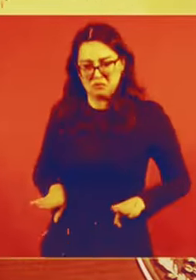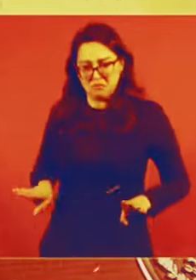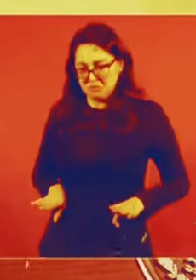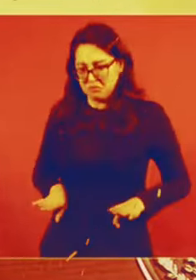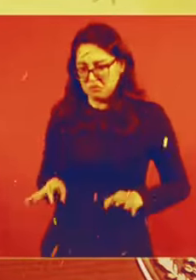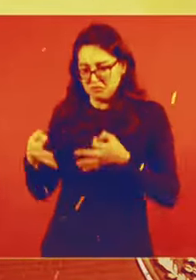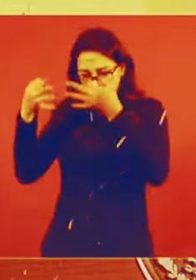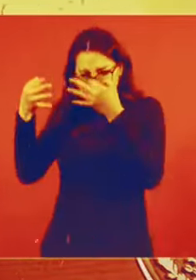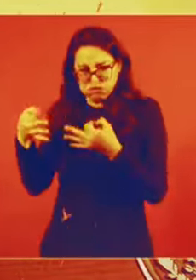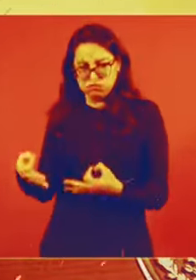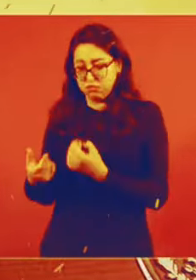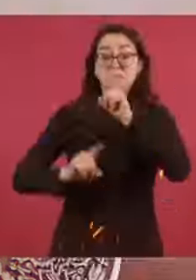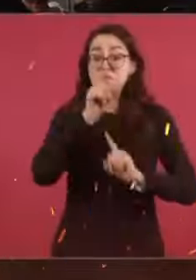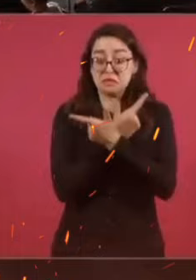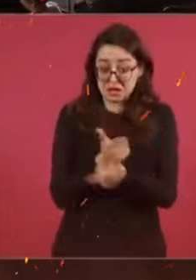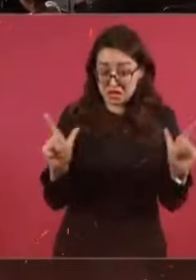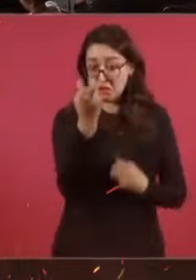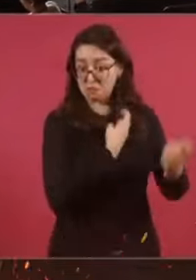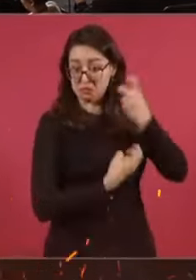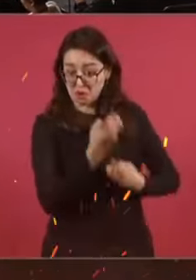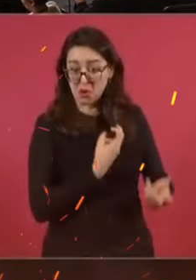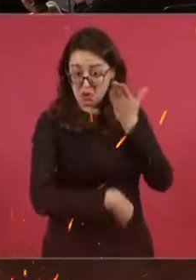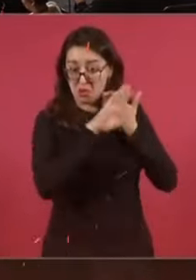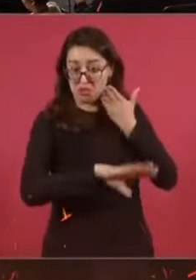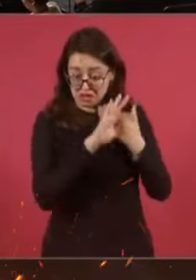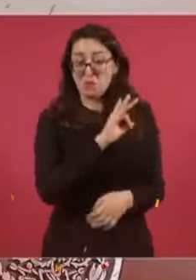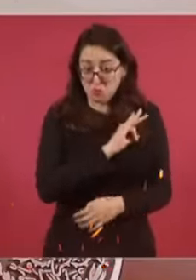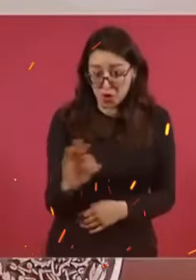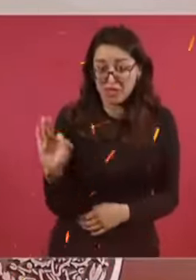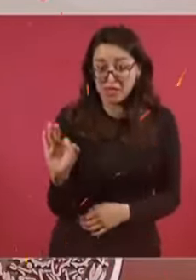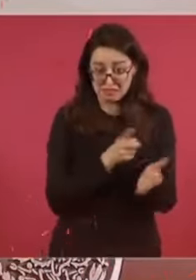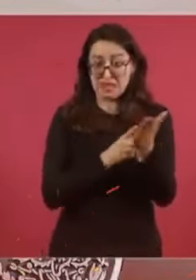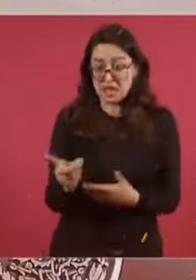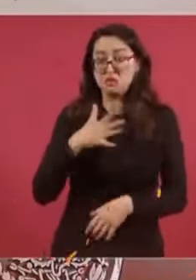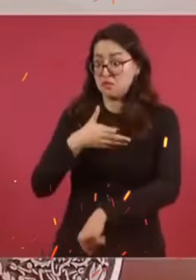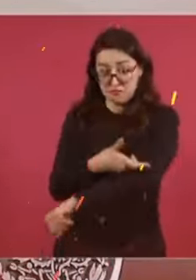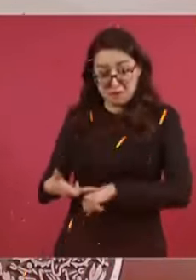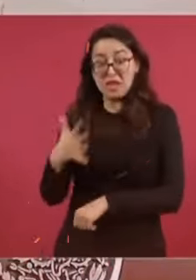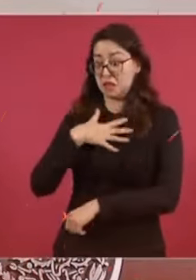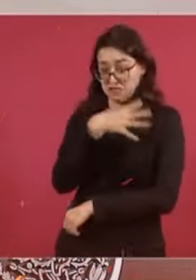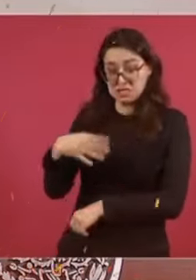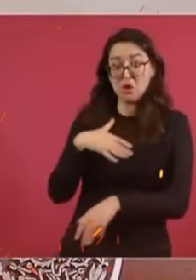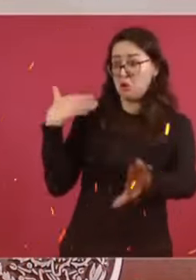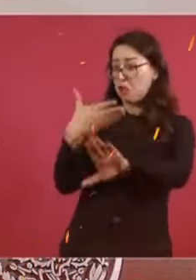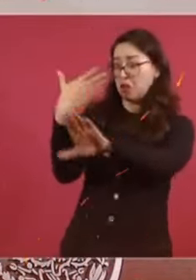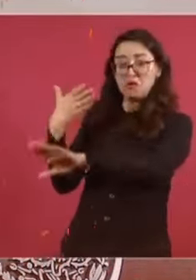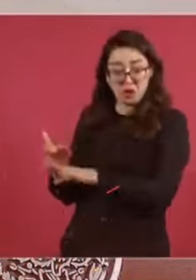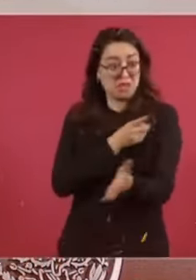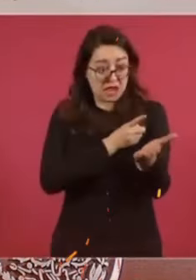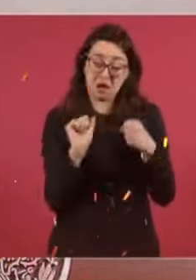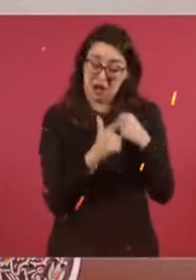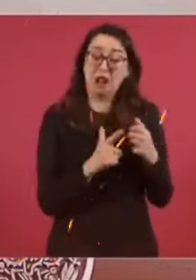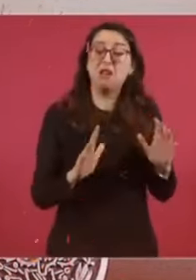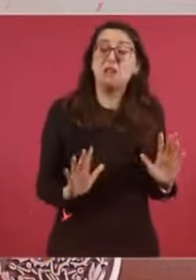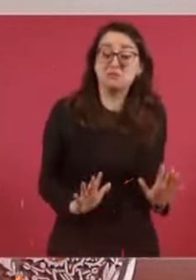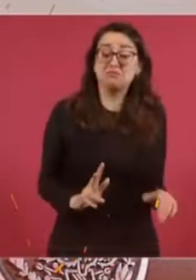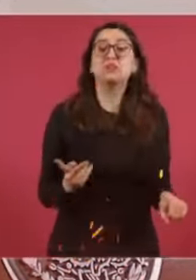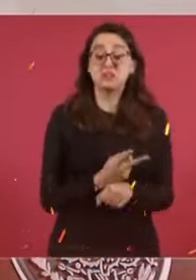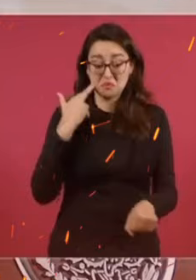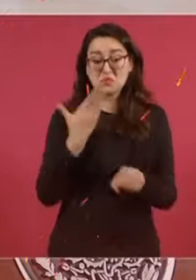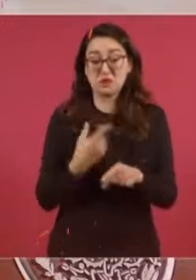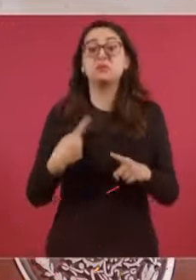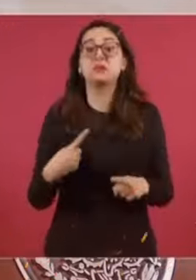sublime es la libertad. Él tiene derecho, ella tiene derecho a calumniarme, a mí, a mi familia, a mis hijos. Además, sin una prueba. Si la